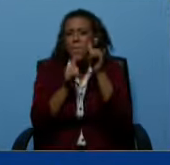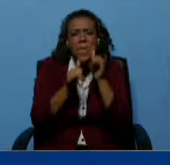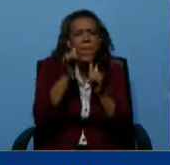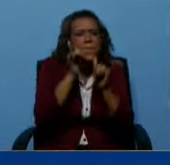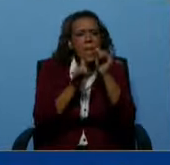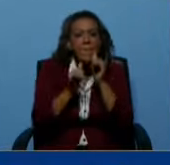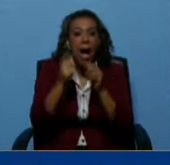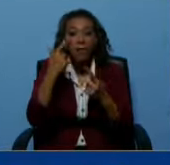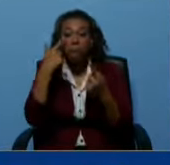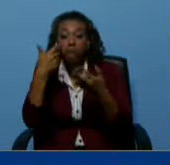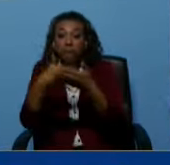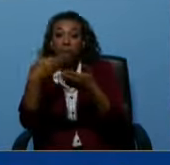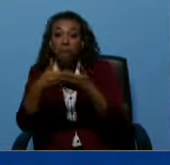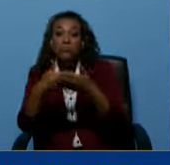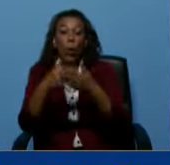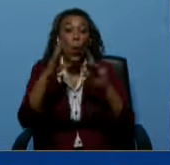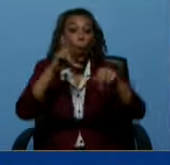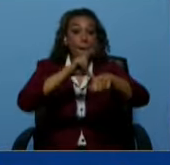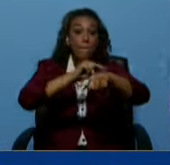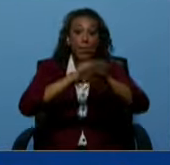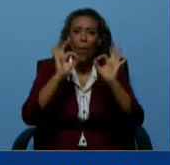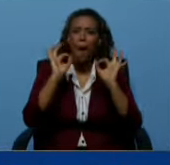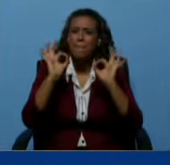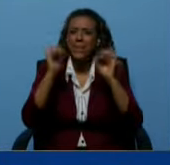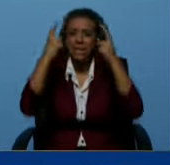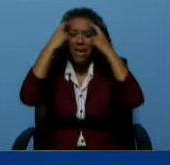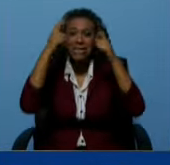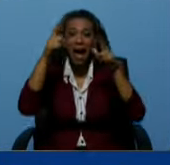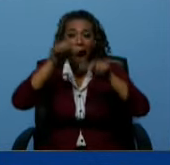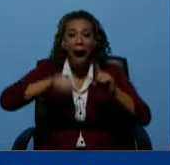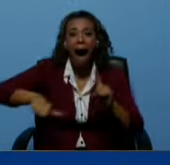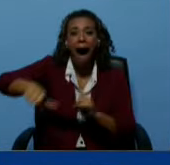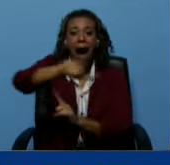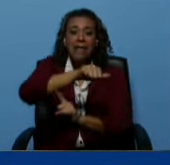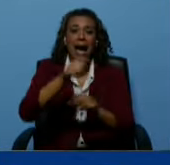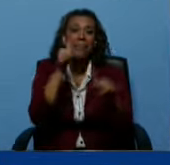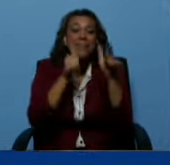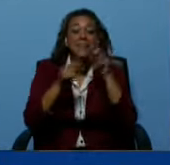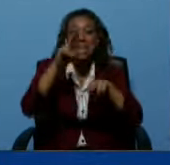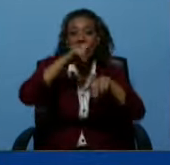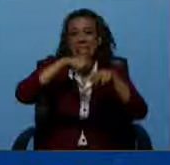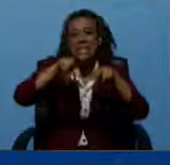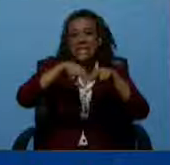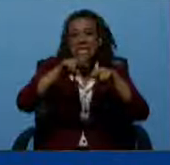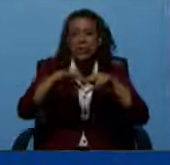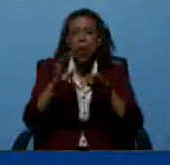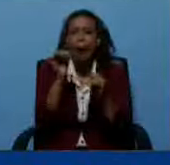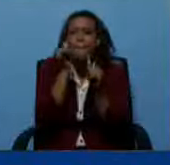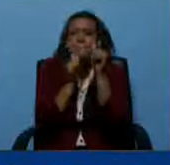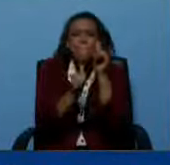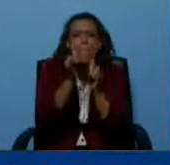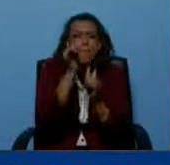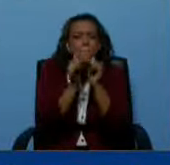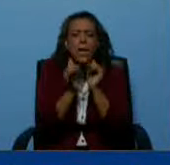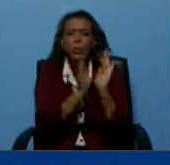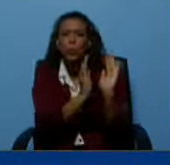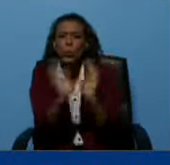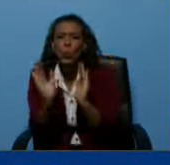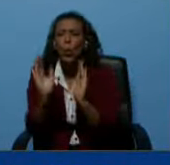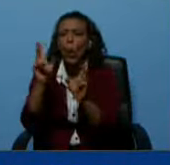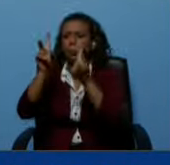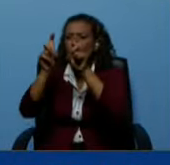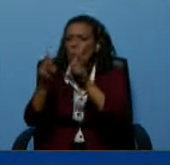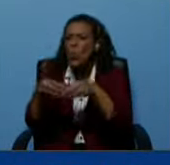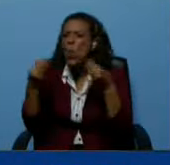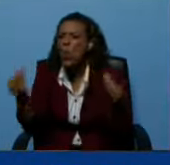las consultas con los médicos especialistas, médicos pediatras que están atendiendo a nuestros niños en esa